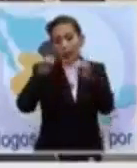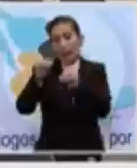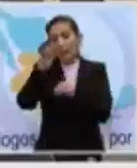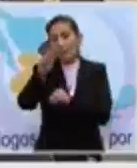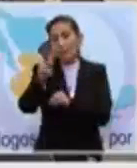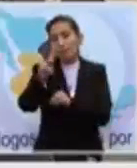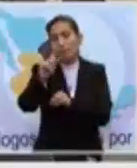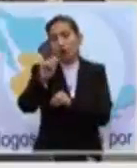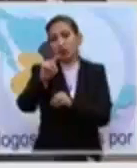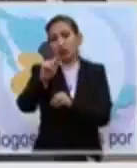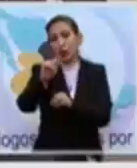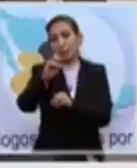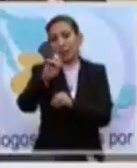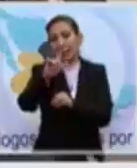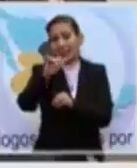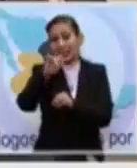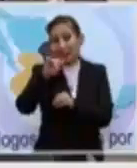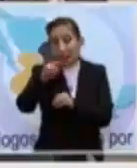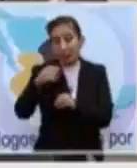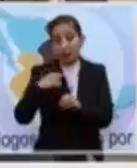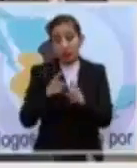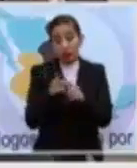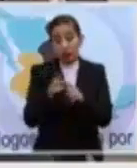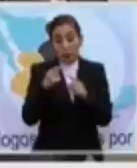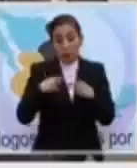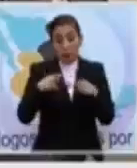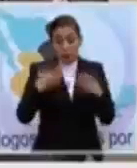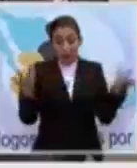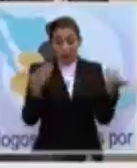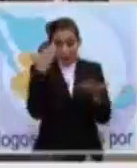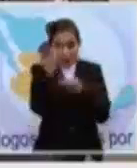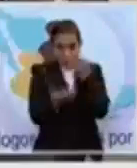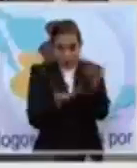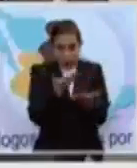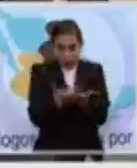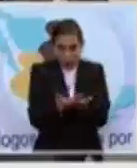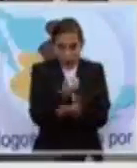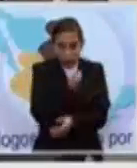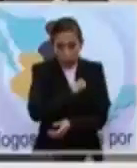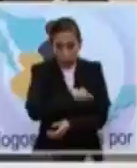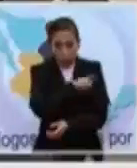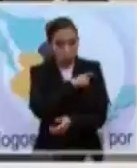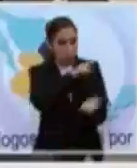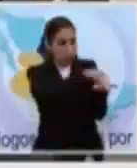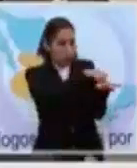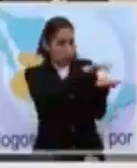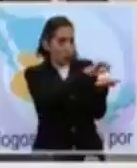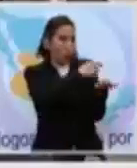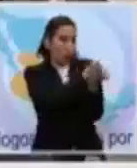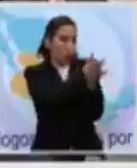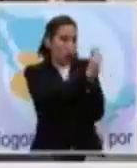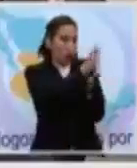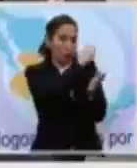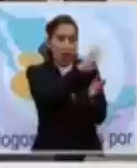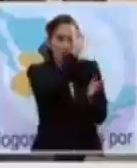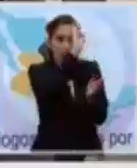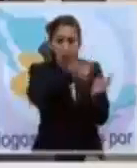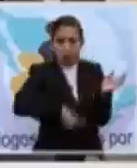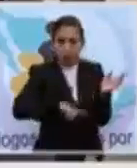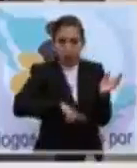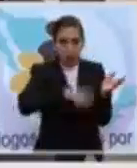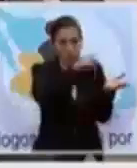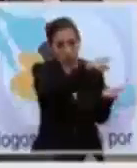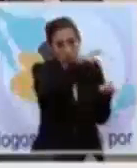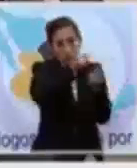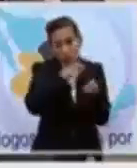en donde el proveedor o el prestador de servicios le cobra a la entidad federativa con la que tiene también convenio, y en